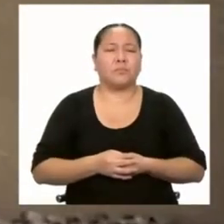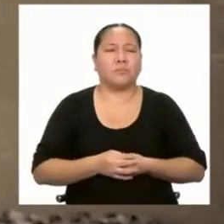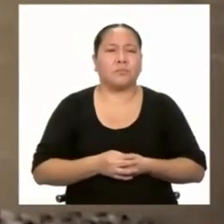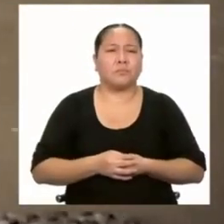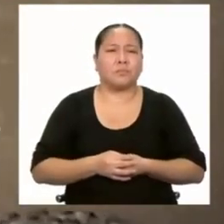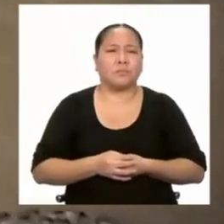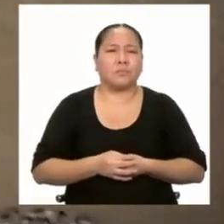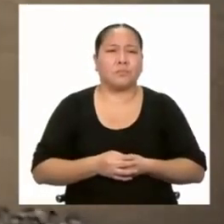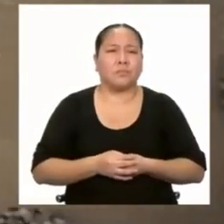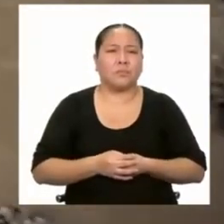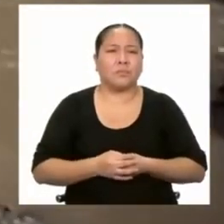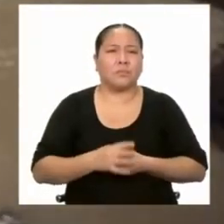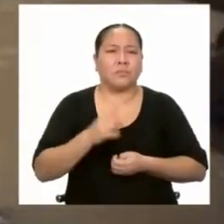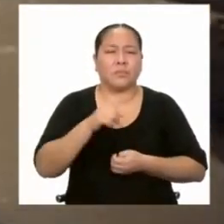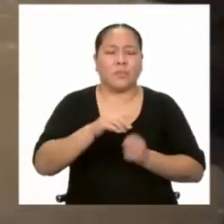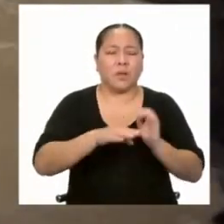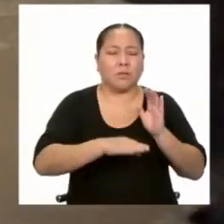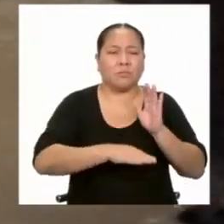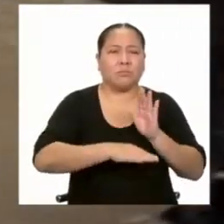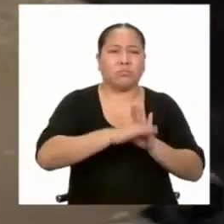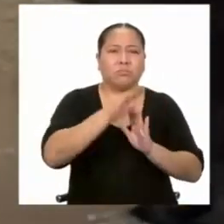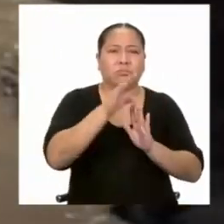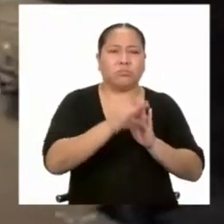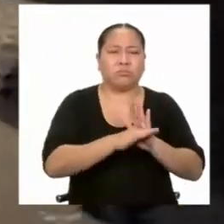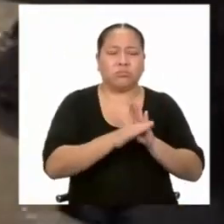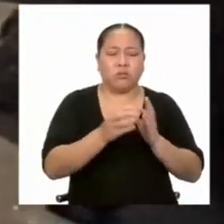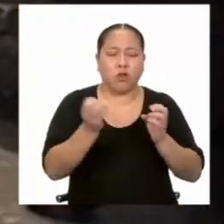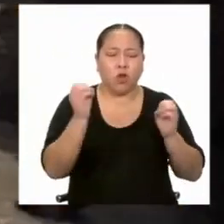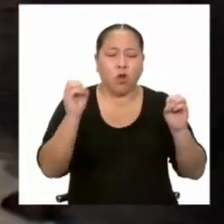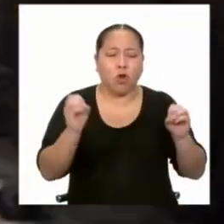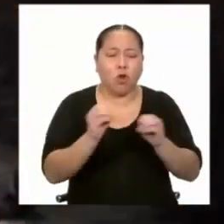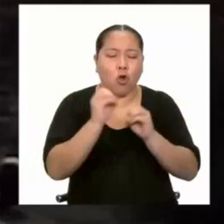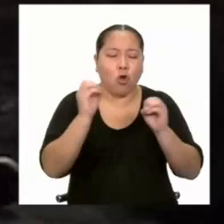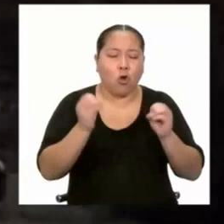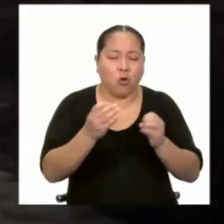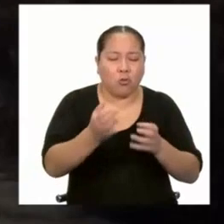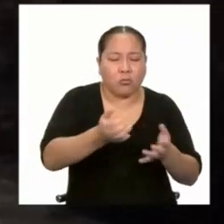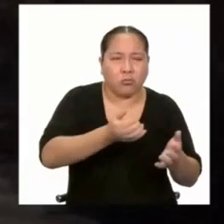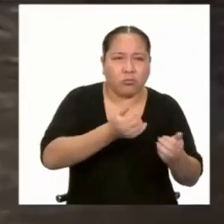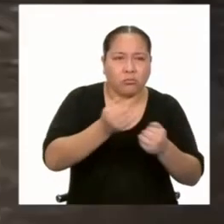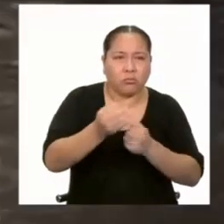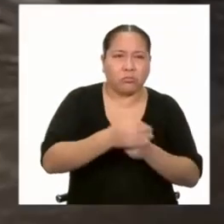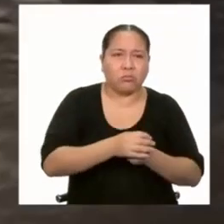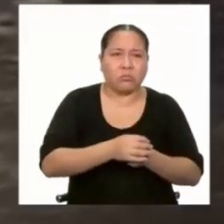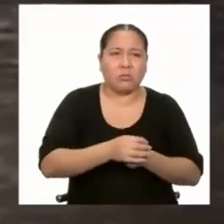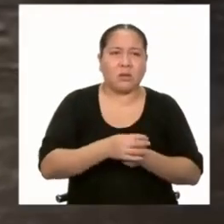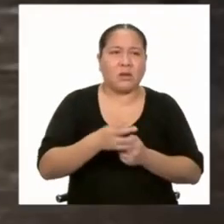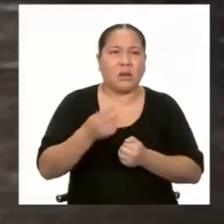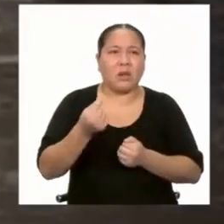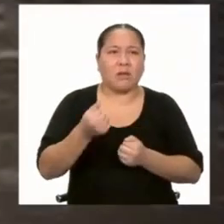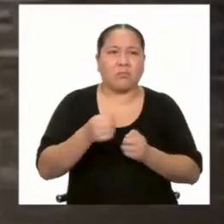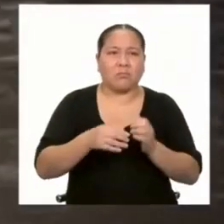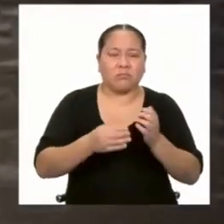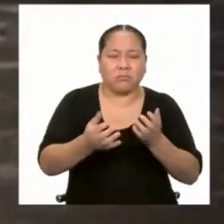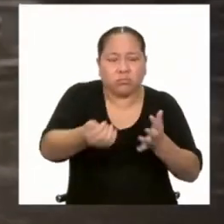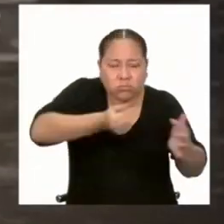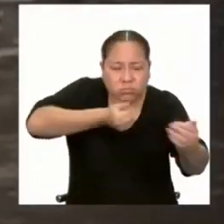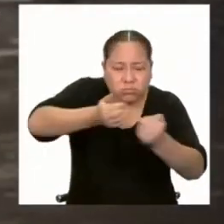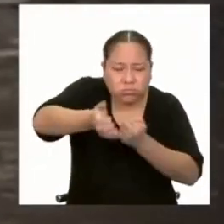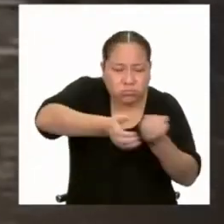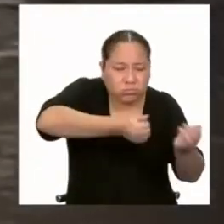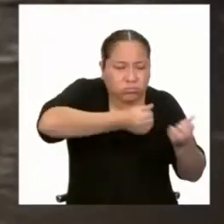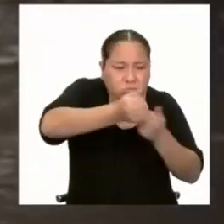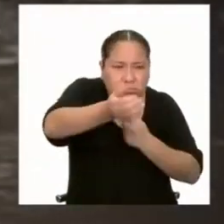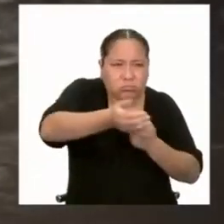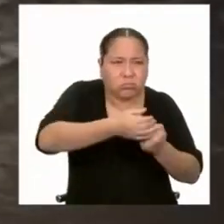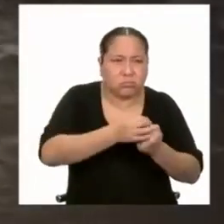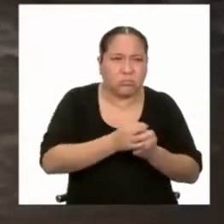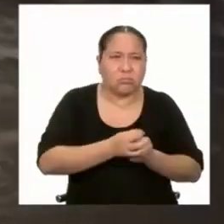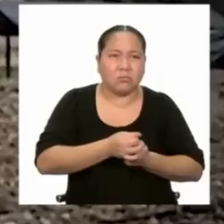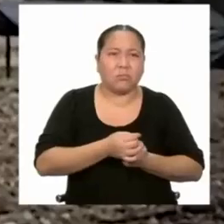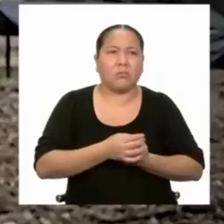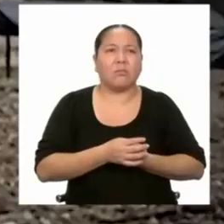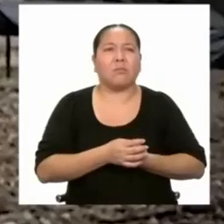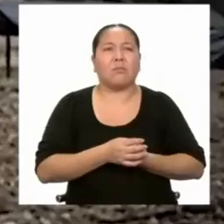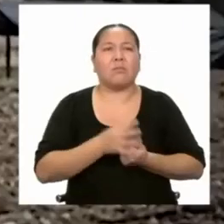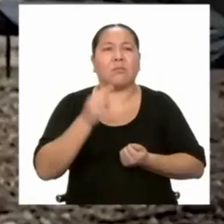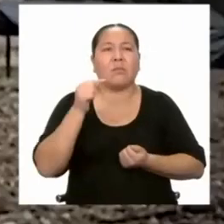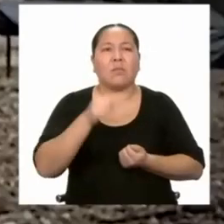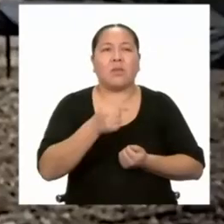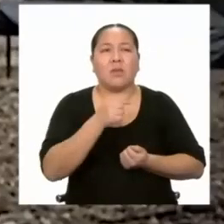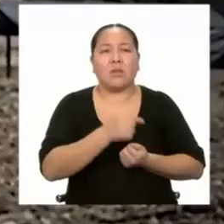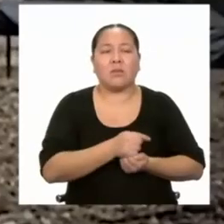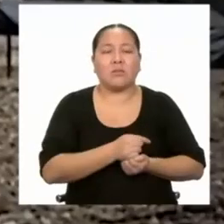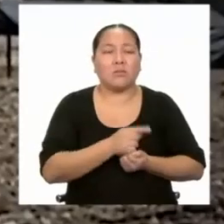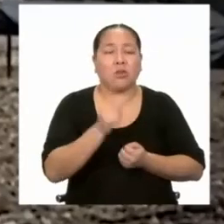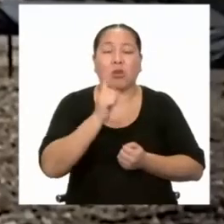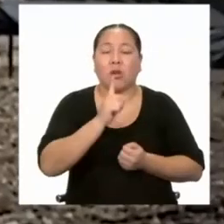Por los altos precios en récord del oro, las ganancias a corto plazo son de gran atractivo. A raíz de esta producción